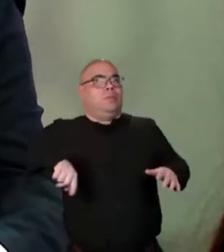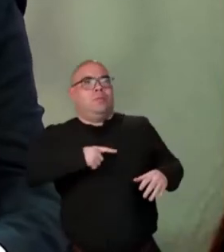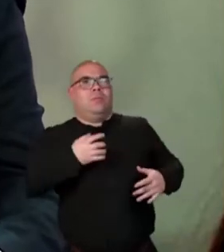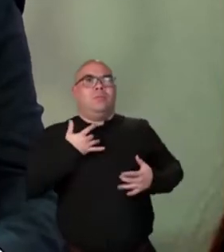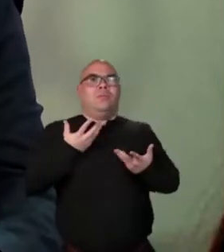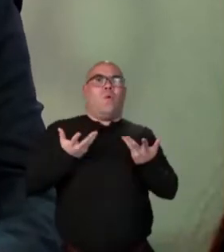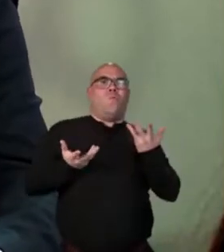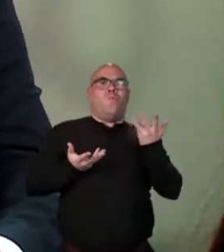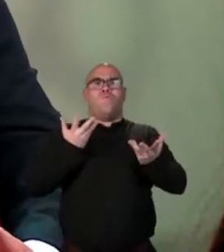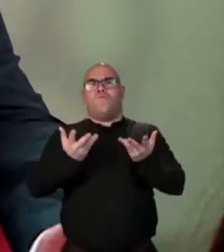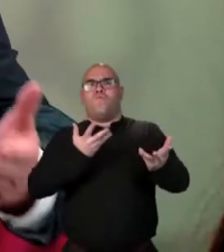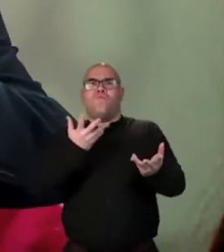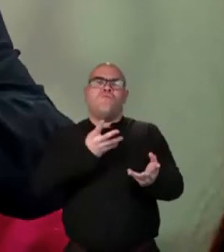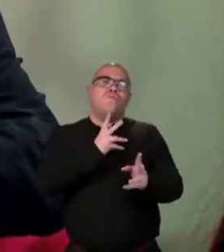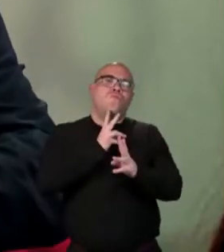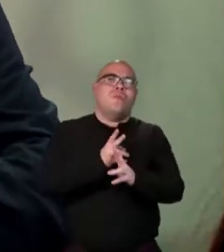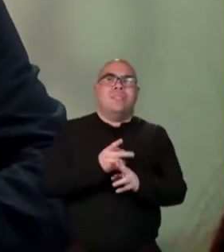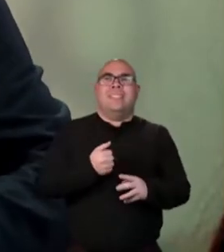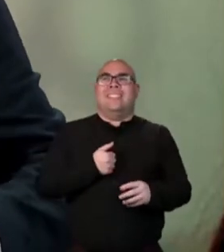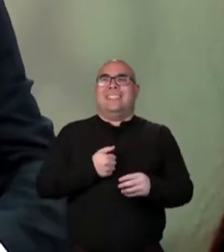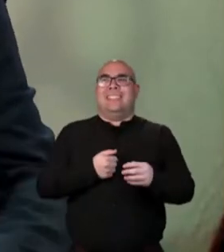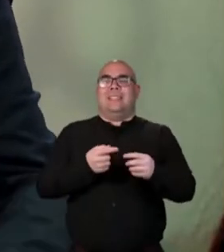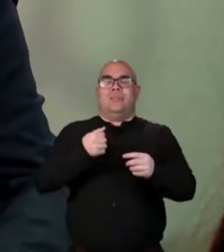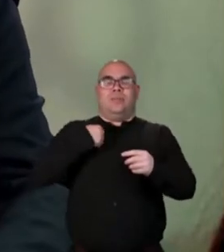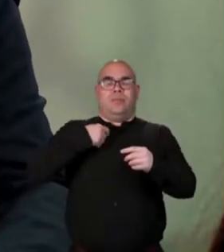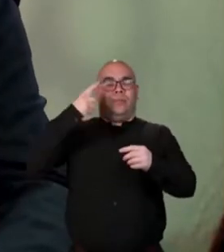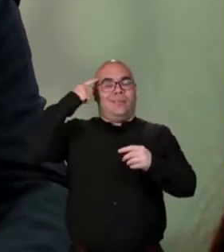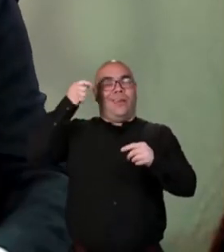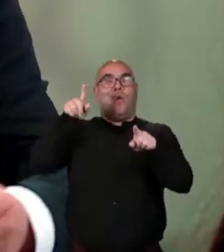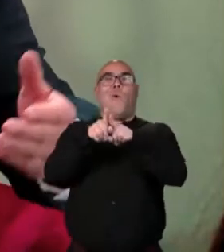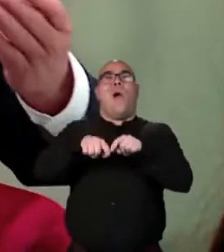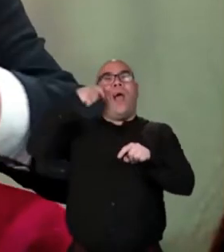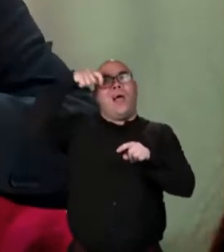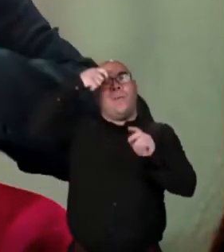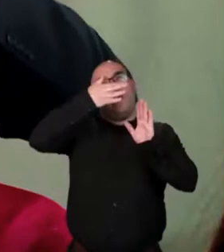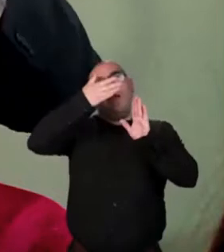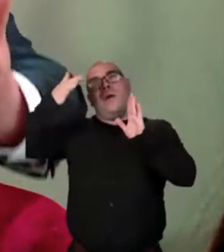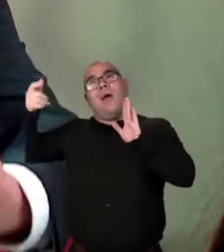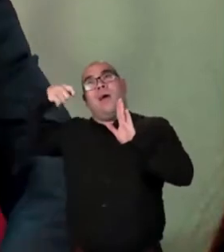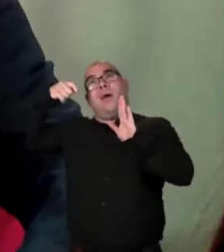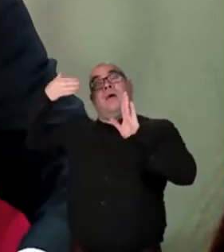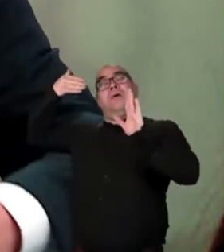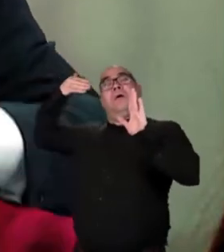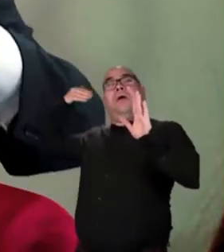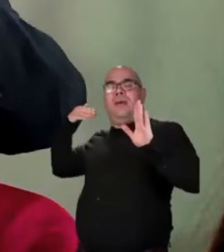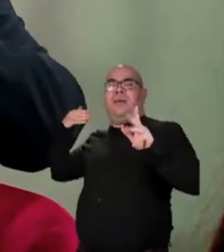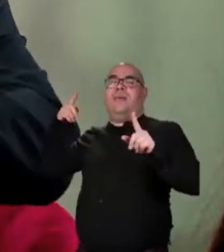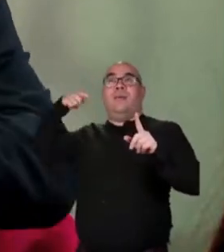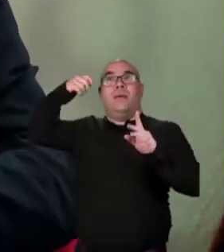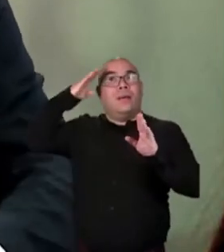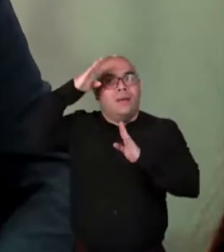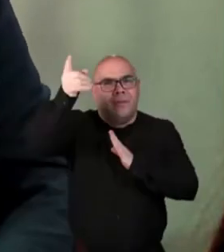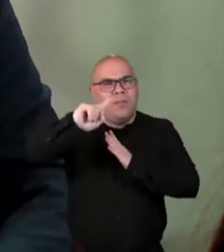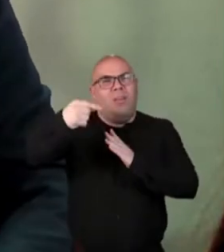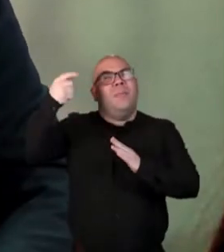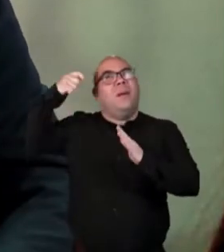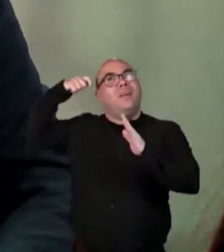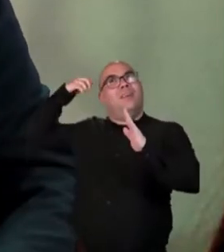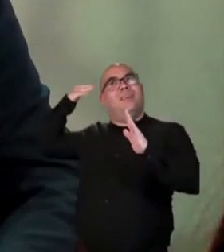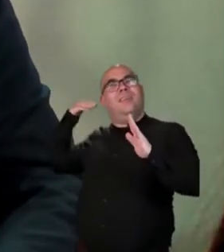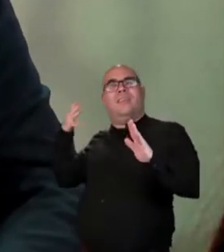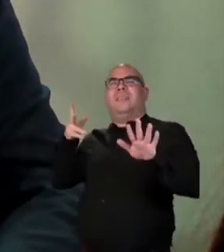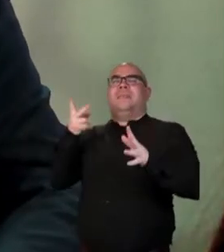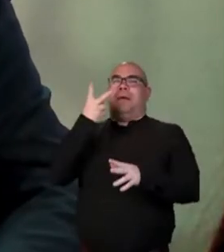y yo devuelvo la película a que no debería serlo burger y hará pensar hacia adelante pero digamos que la vamos a devolver al